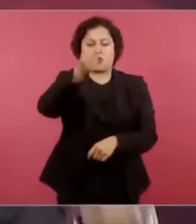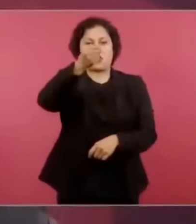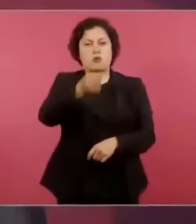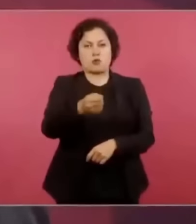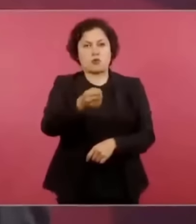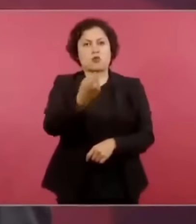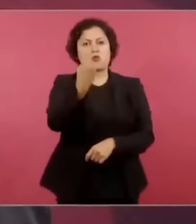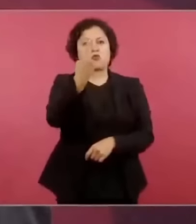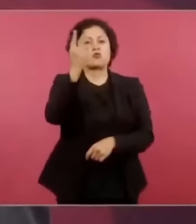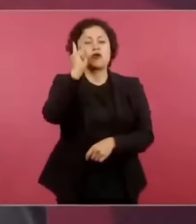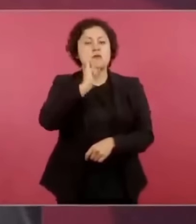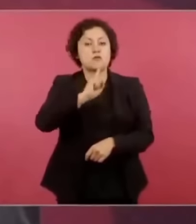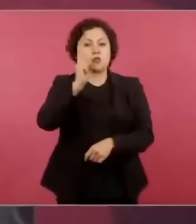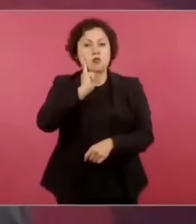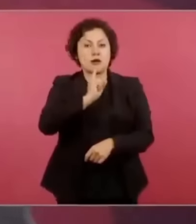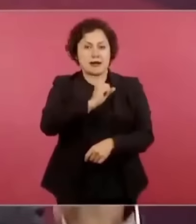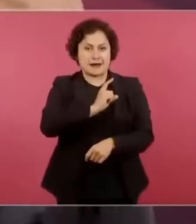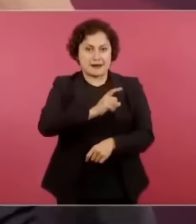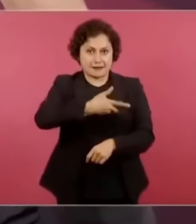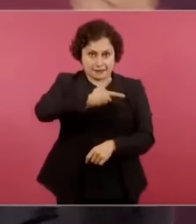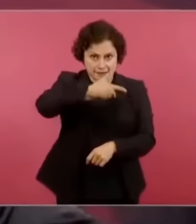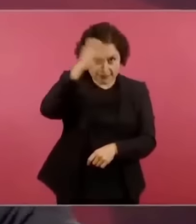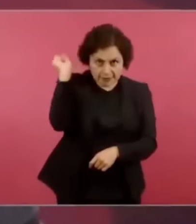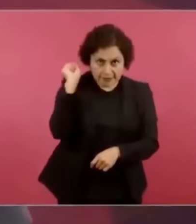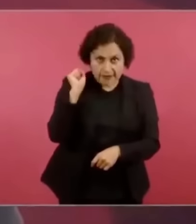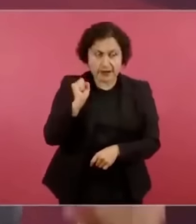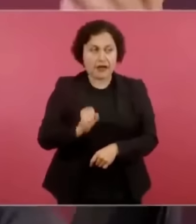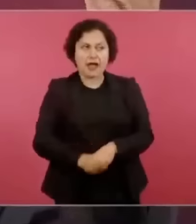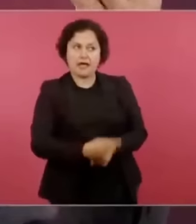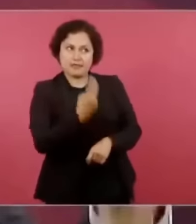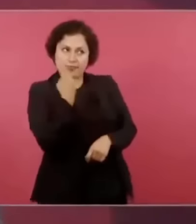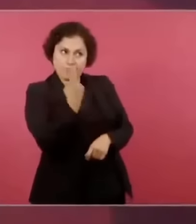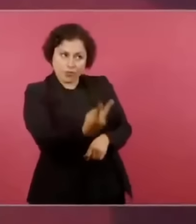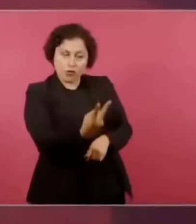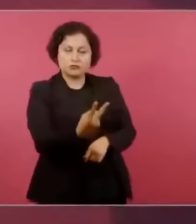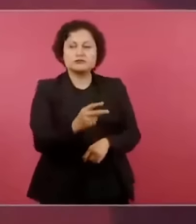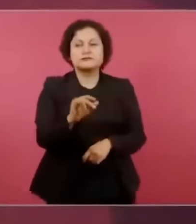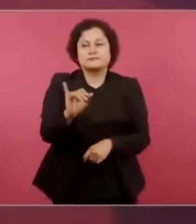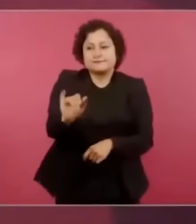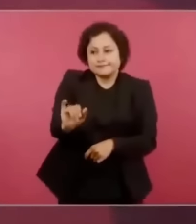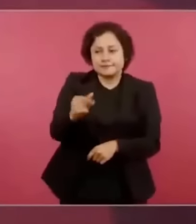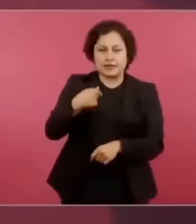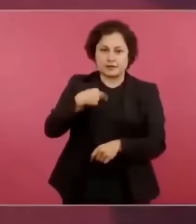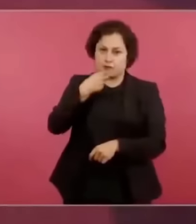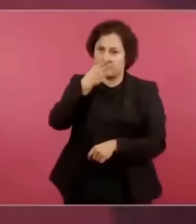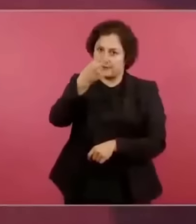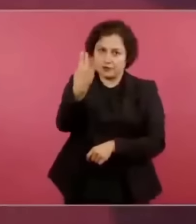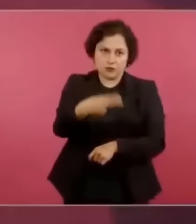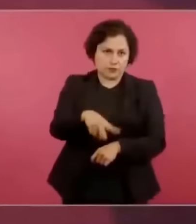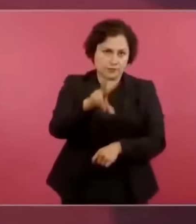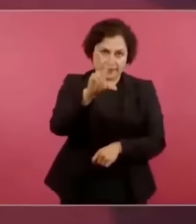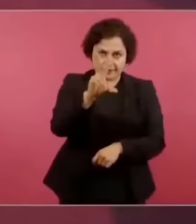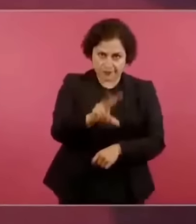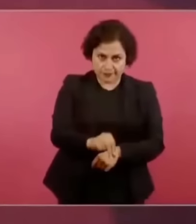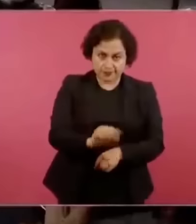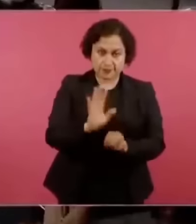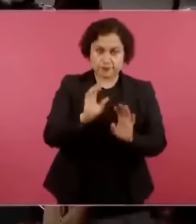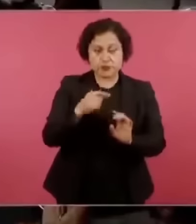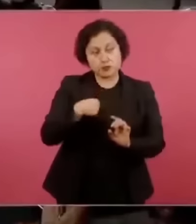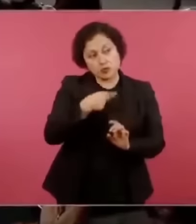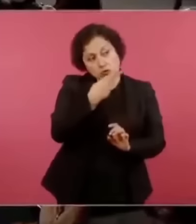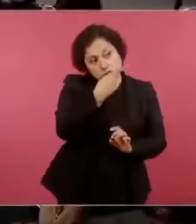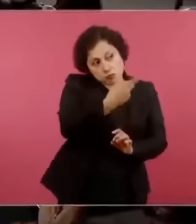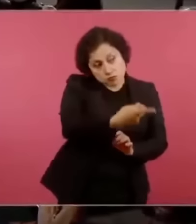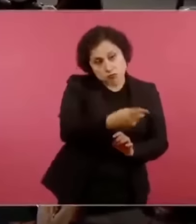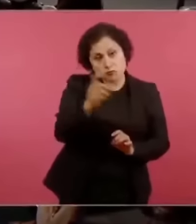candidata. A dos. Sí, y no puedo mencionar sus nombres. ¿Sí? Entonces, me